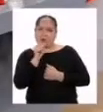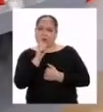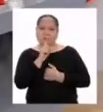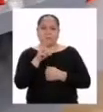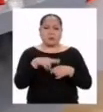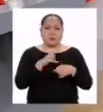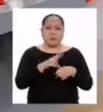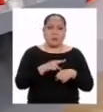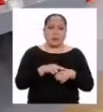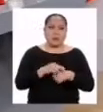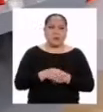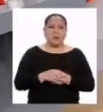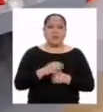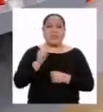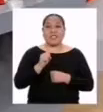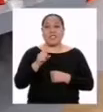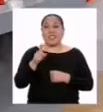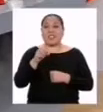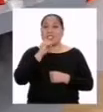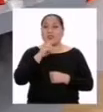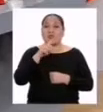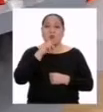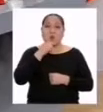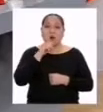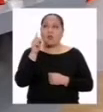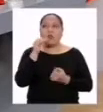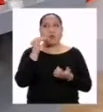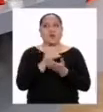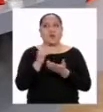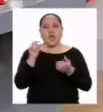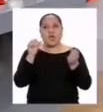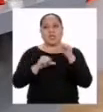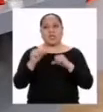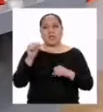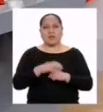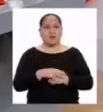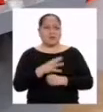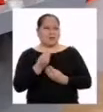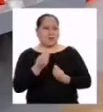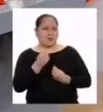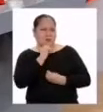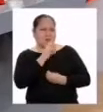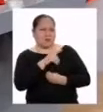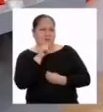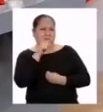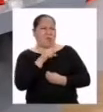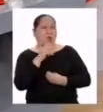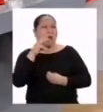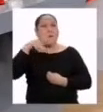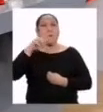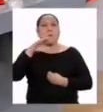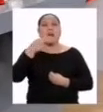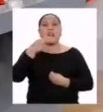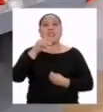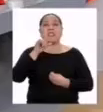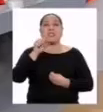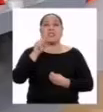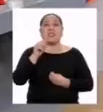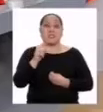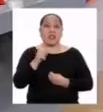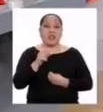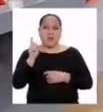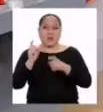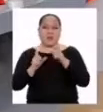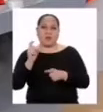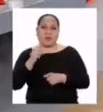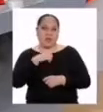Es más, si alguien dice que una mujer no debe estudiar ciencias, muchos dirán que está siendo machista, ¿no? La gente